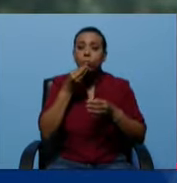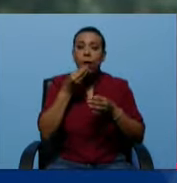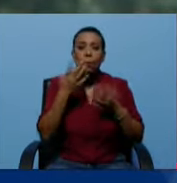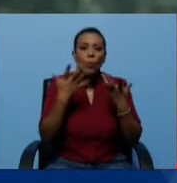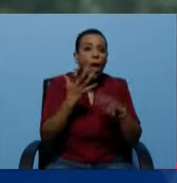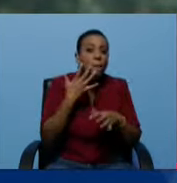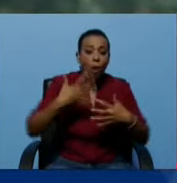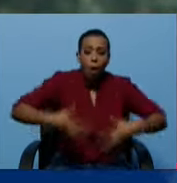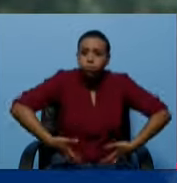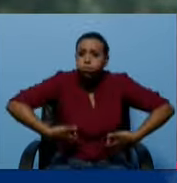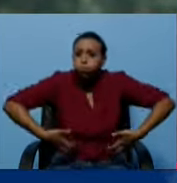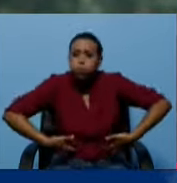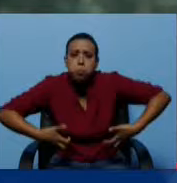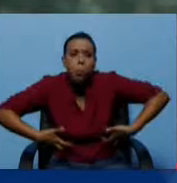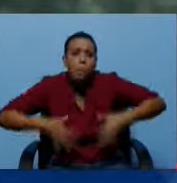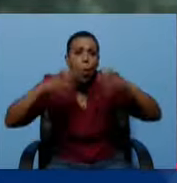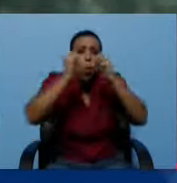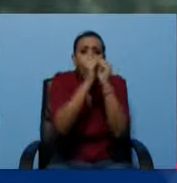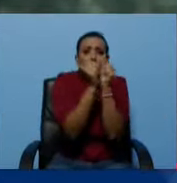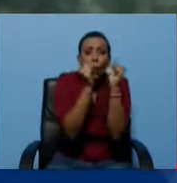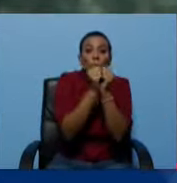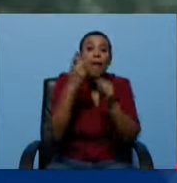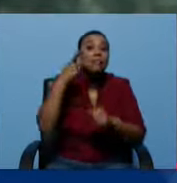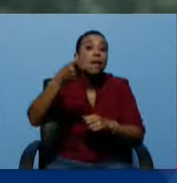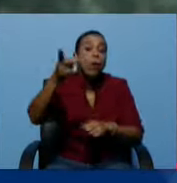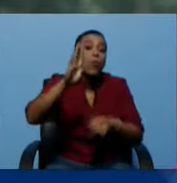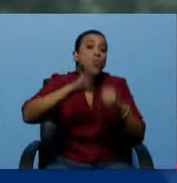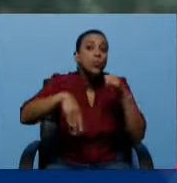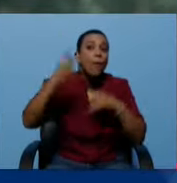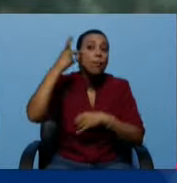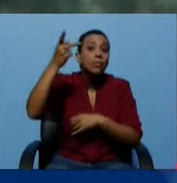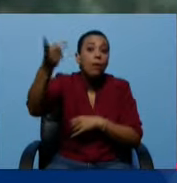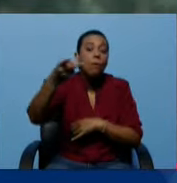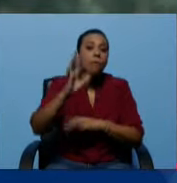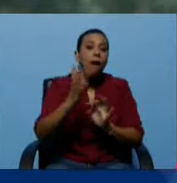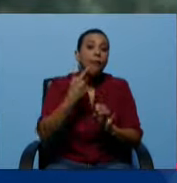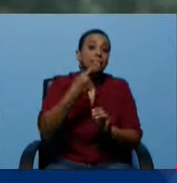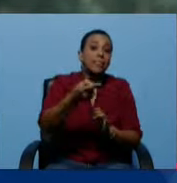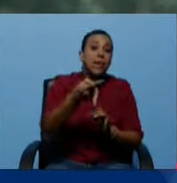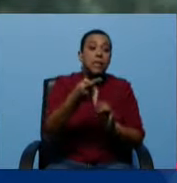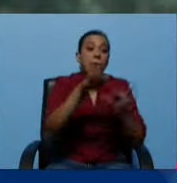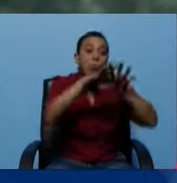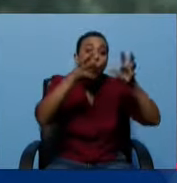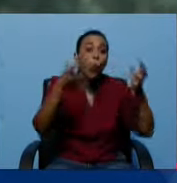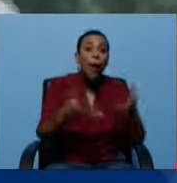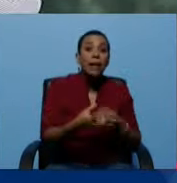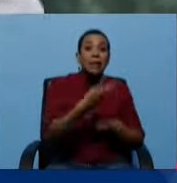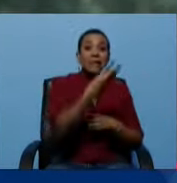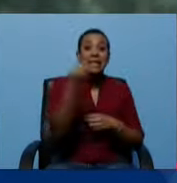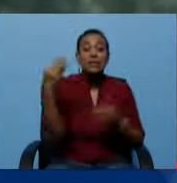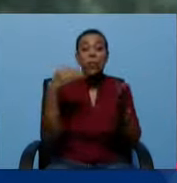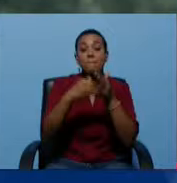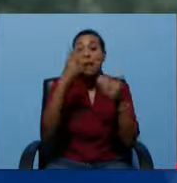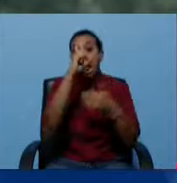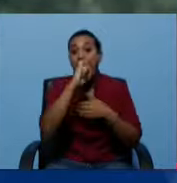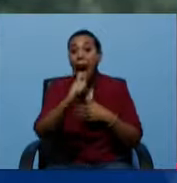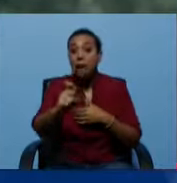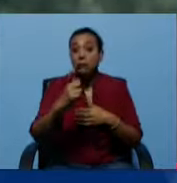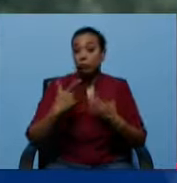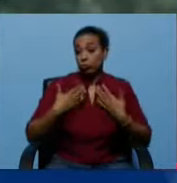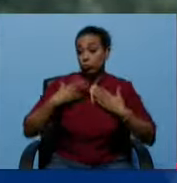Homo sapiens dice que ahora la última teoría que está sobre la Tierra de hace 300.000 años, o sea,